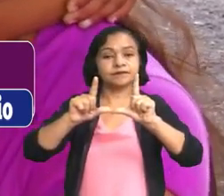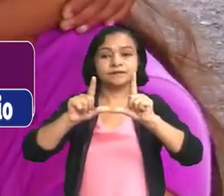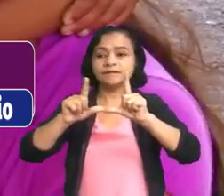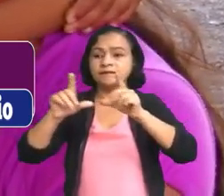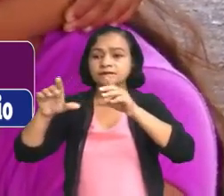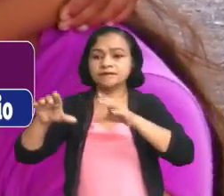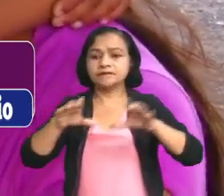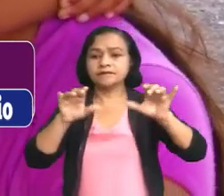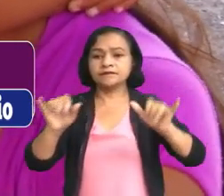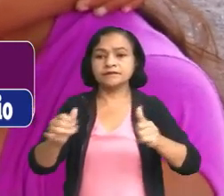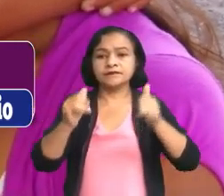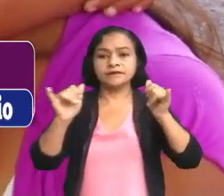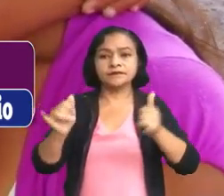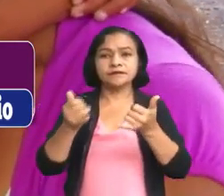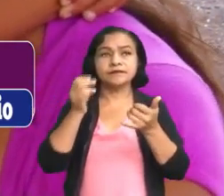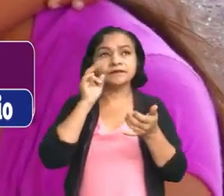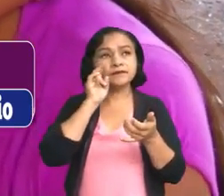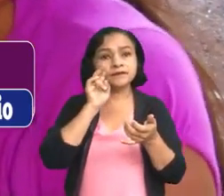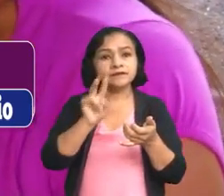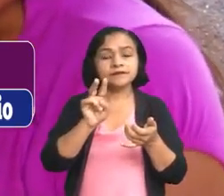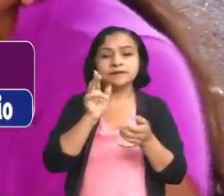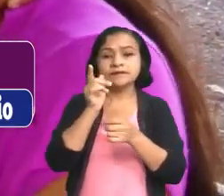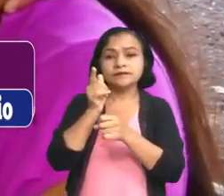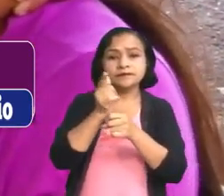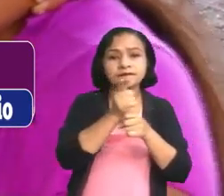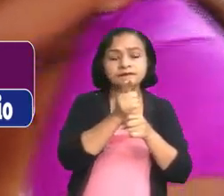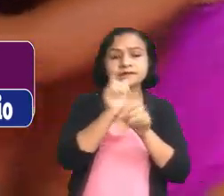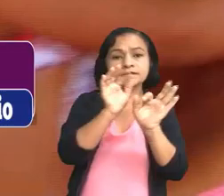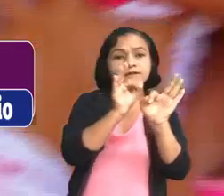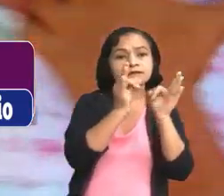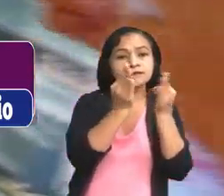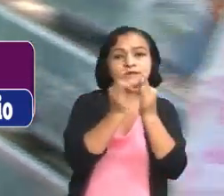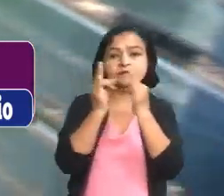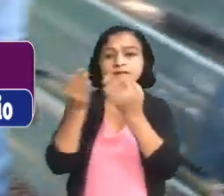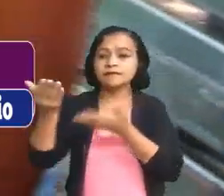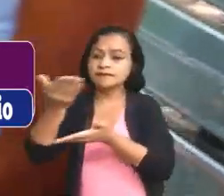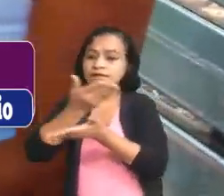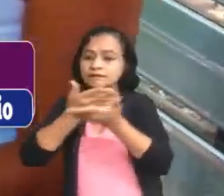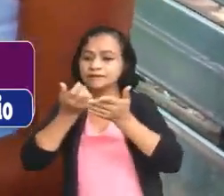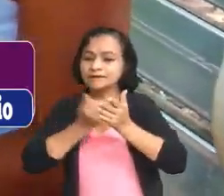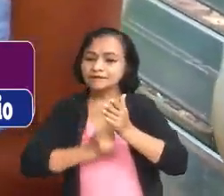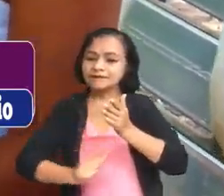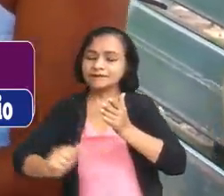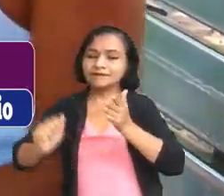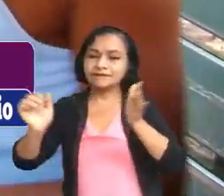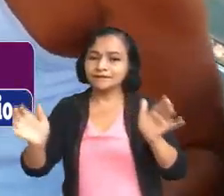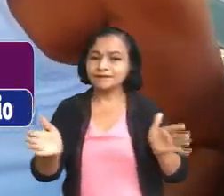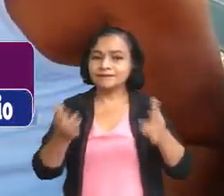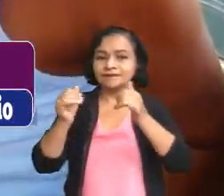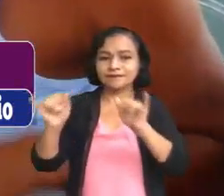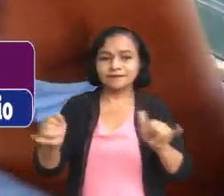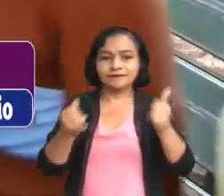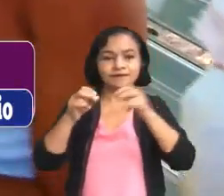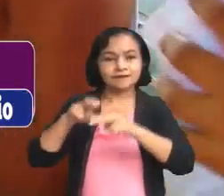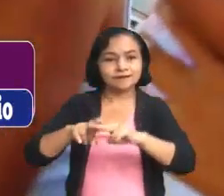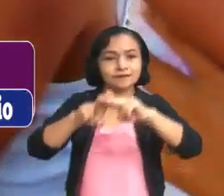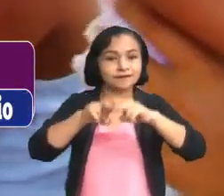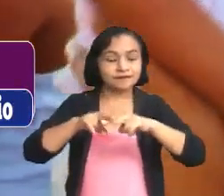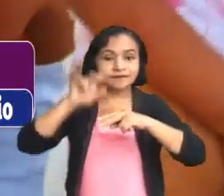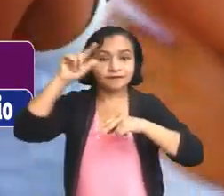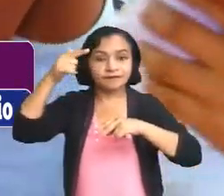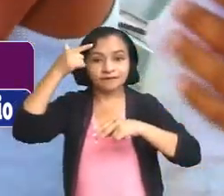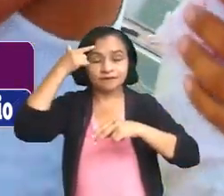espacios. Eso, digamos, vos ves esos videos donde las familias comparten con sus niños en los espacios de recreación que ha creado nuestro gobierno.